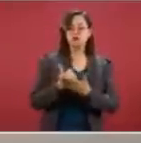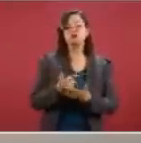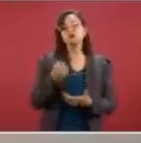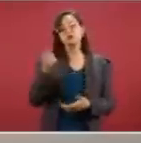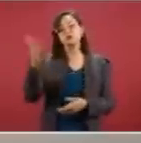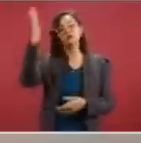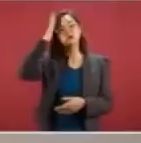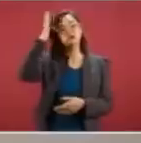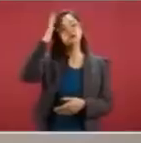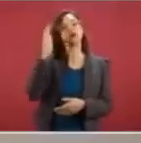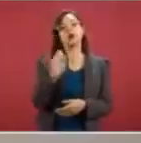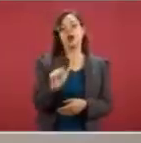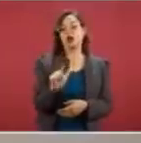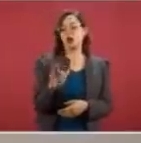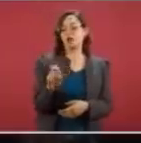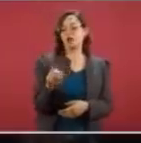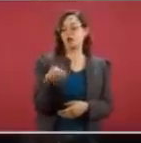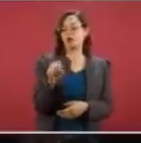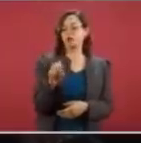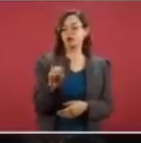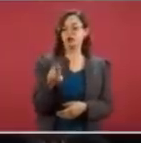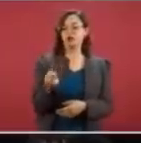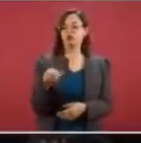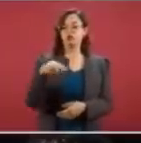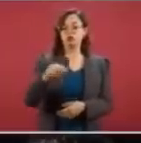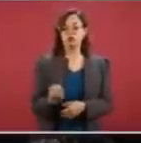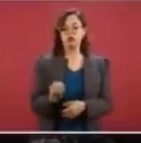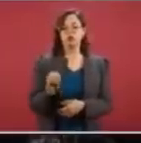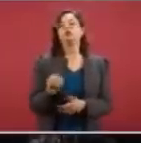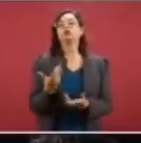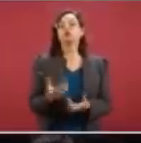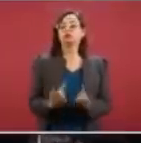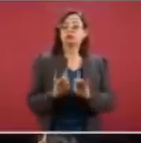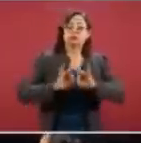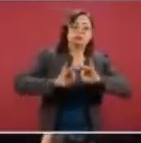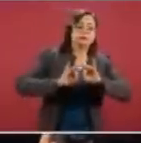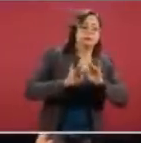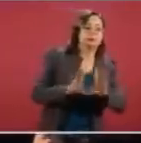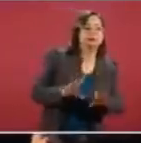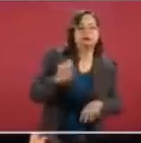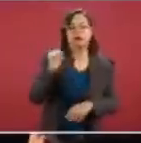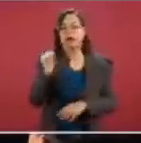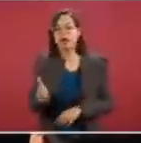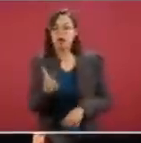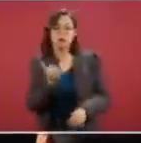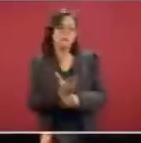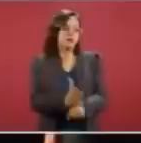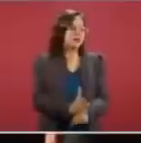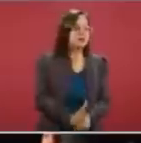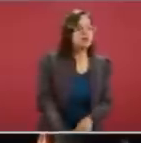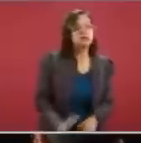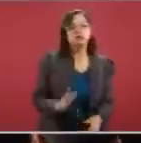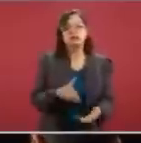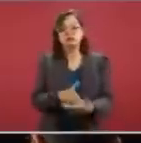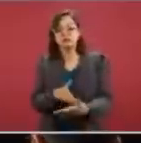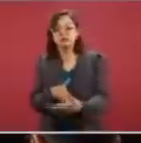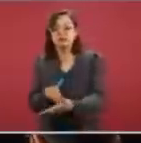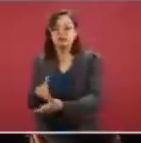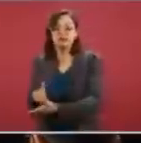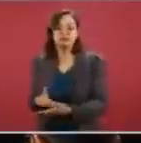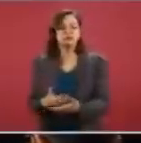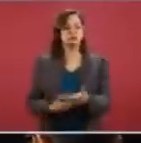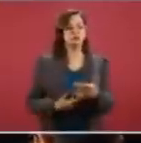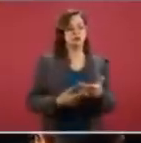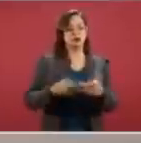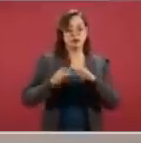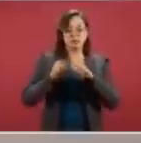Romo, para que podamos desatorar cualquier situación o cualquier obstáculo que esté teniendo la